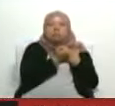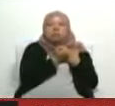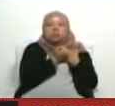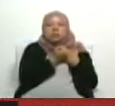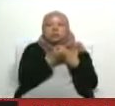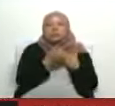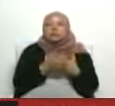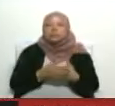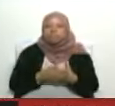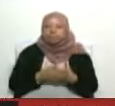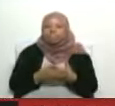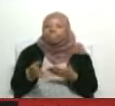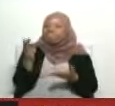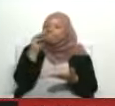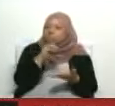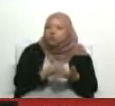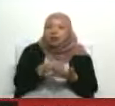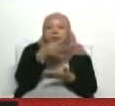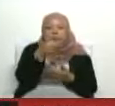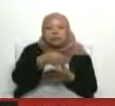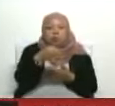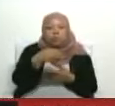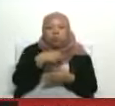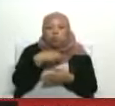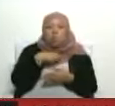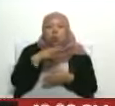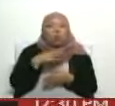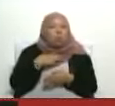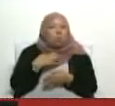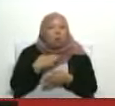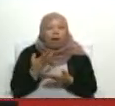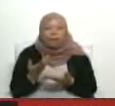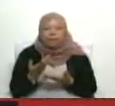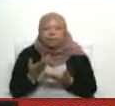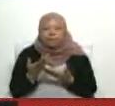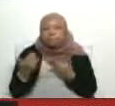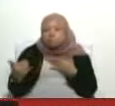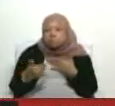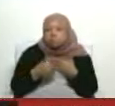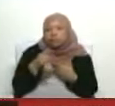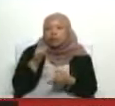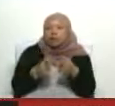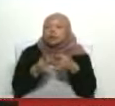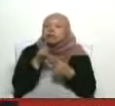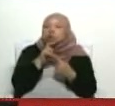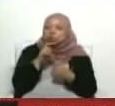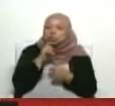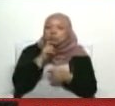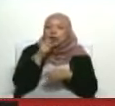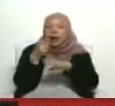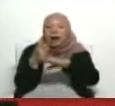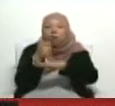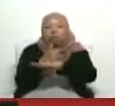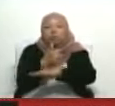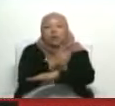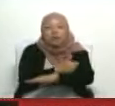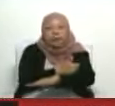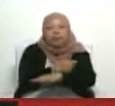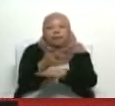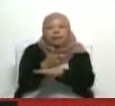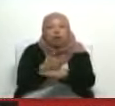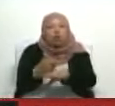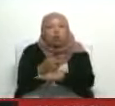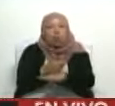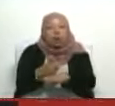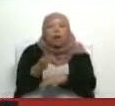obsesión que no los ha dejado dormir, y contra altas autoridades del Estado y del gobierno